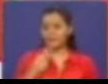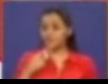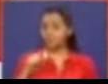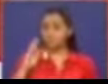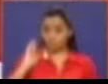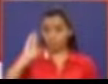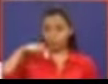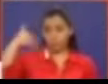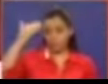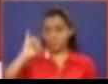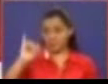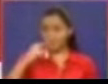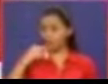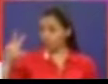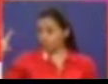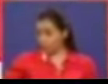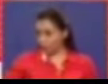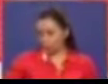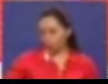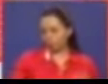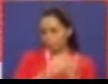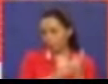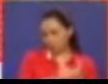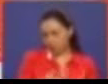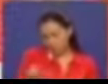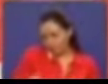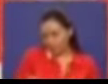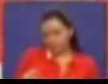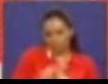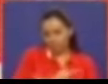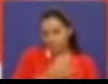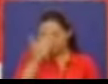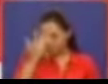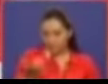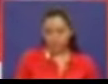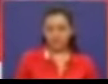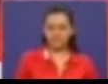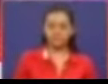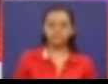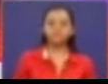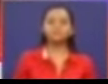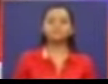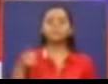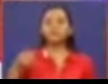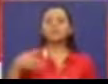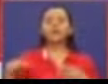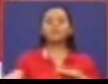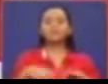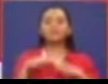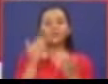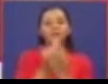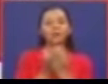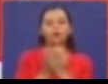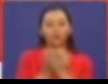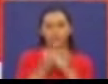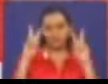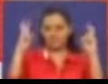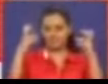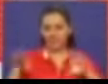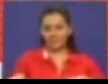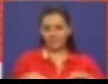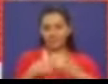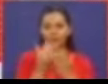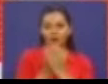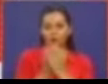pone. Esto es un modelo que nosotros tenemos de un indicador que existe que se llama de actividad económica. El índice